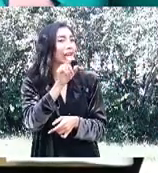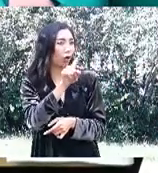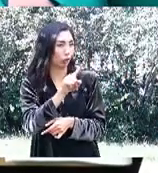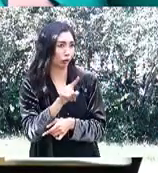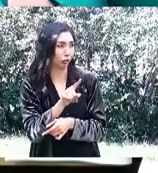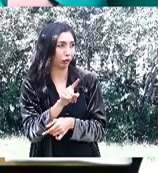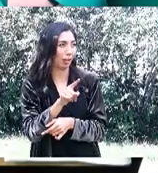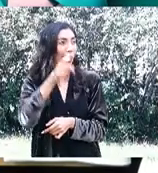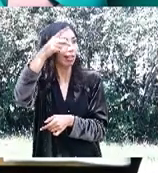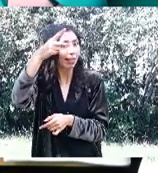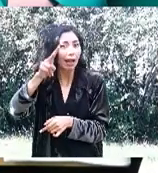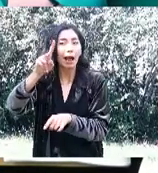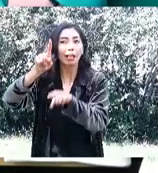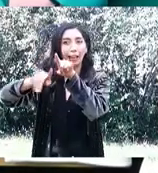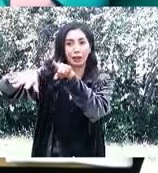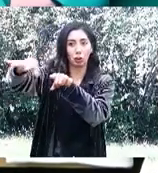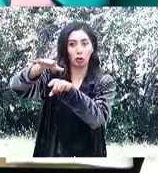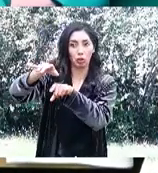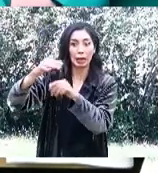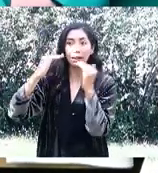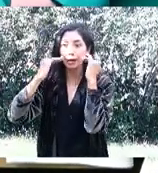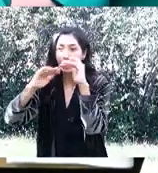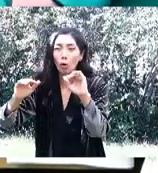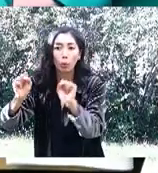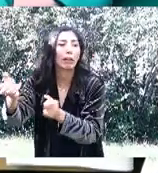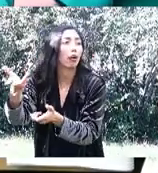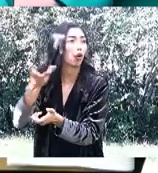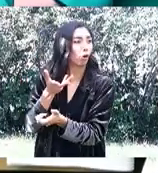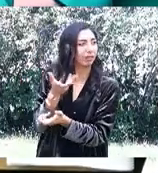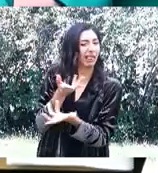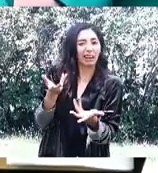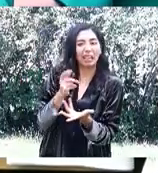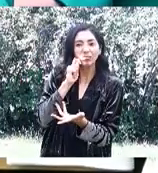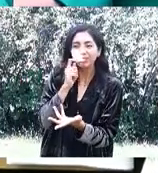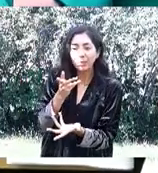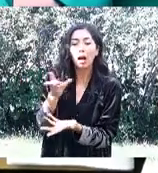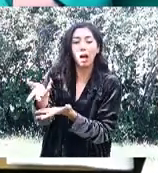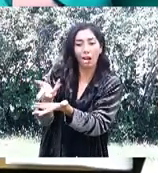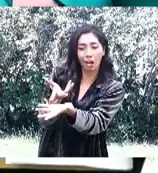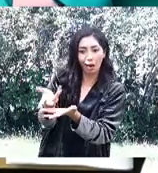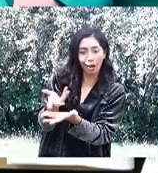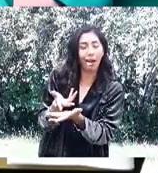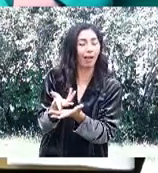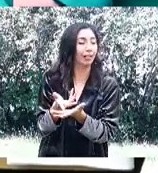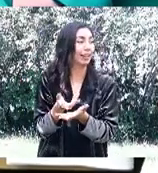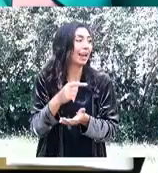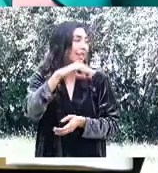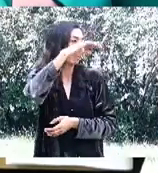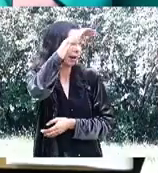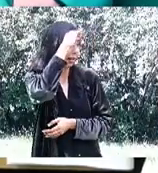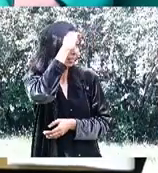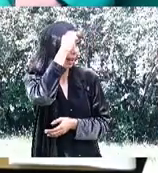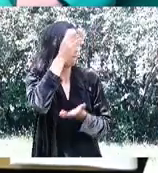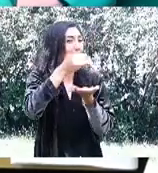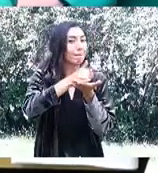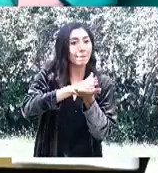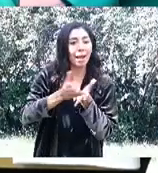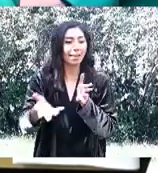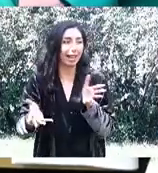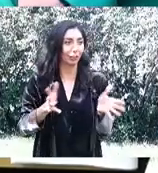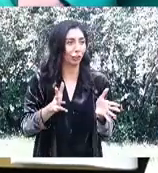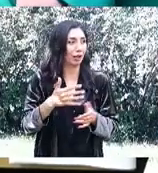sus territorios nos pueden contar De qué se tratan Y por qué están ahí entonces creo que eso es lo más nutritivo de esta experiencia de mediación poder